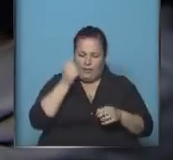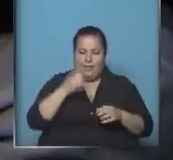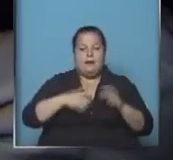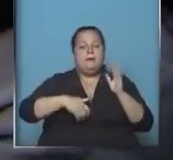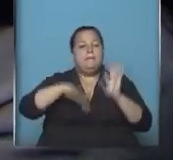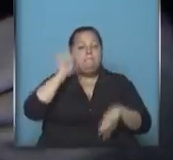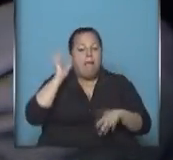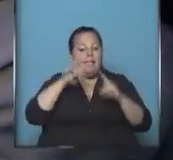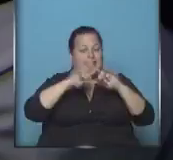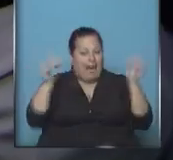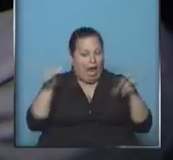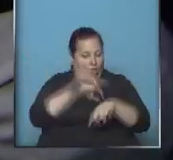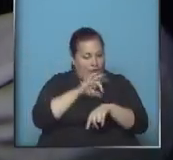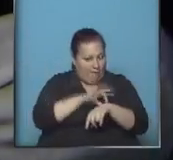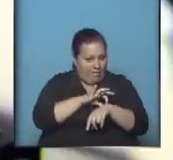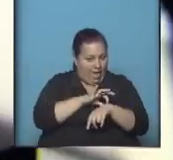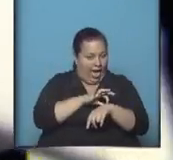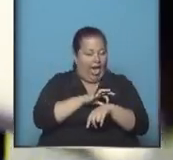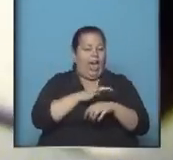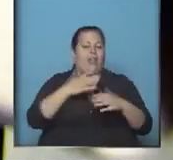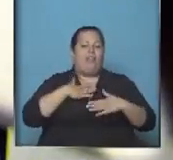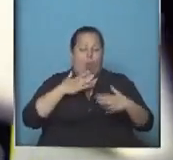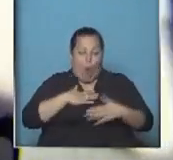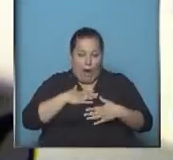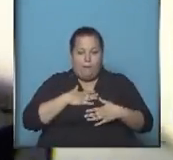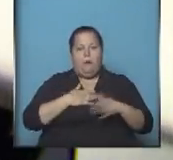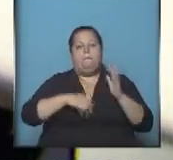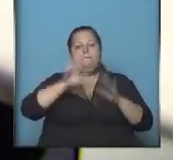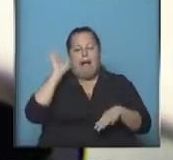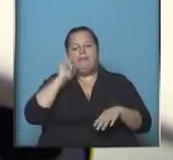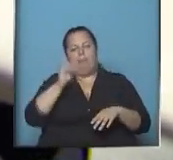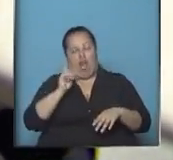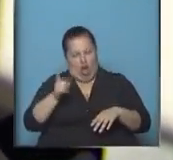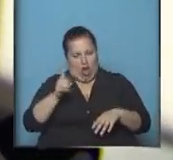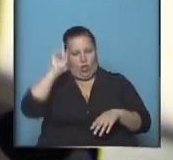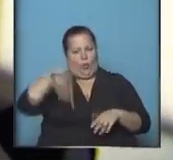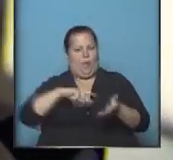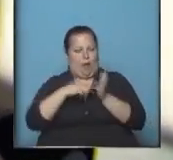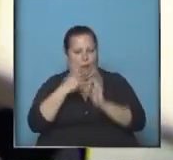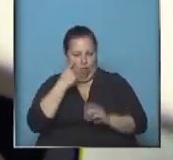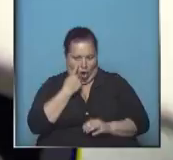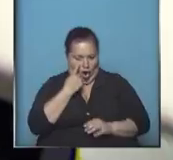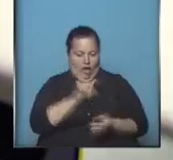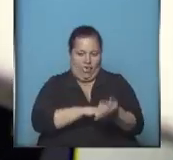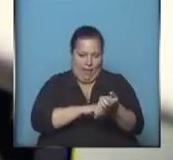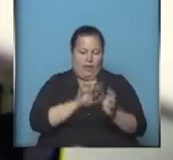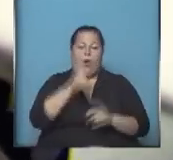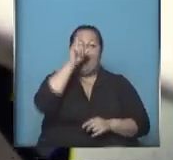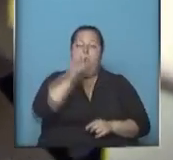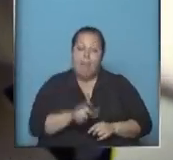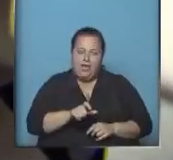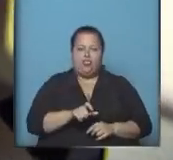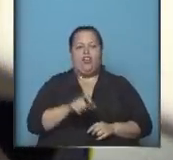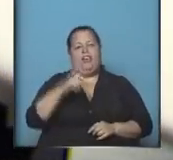cantidad de duración de la enfermedad clínico sistémica mayor es el riesgo de tener retinopatía diabética un paciente que tenga